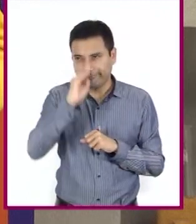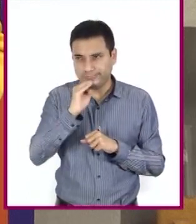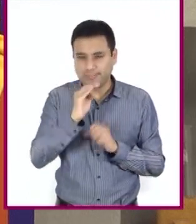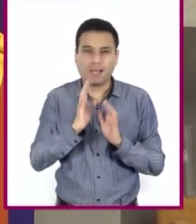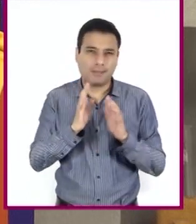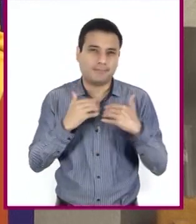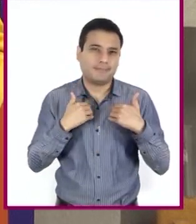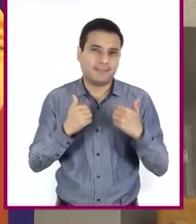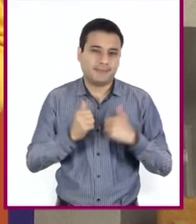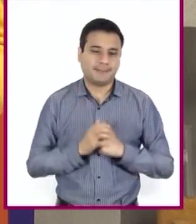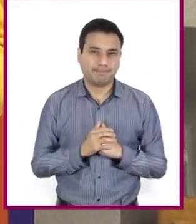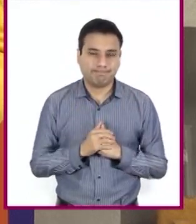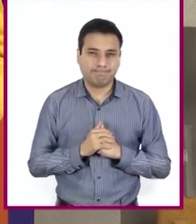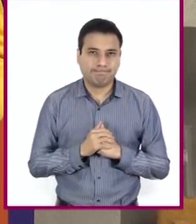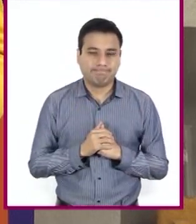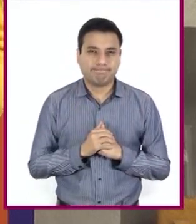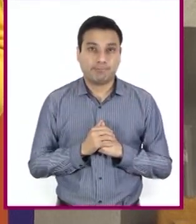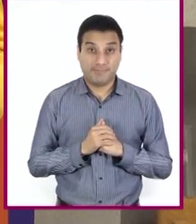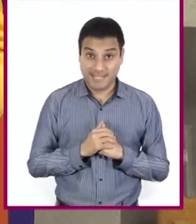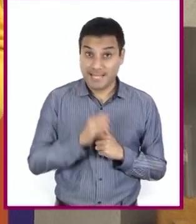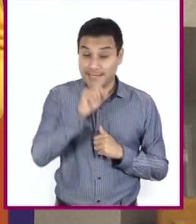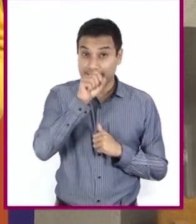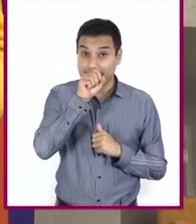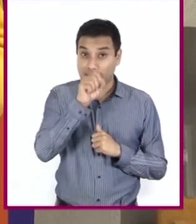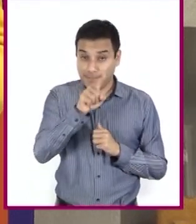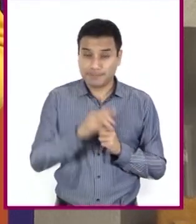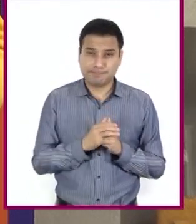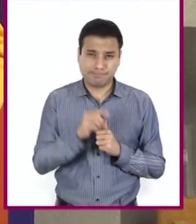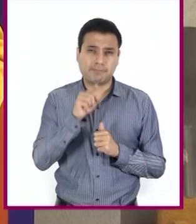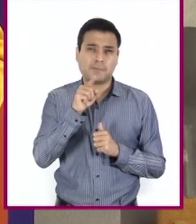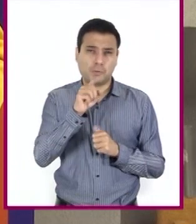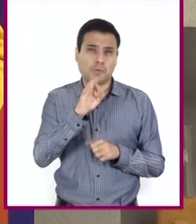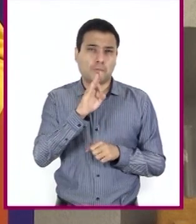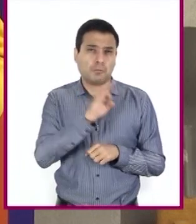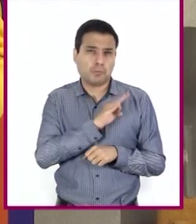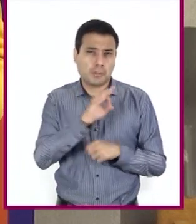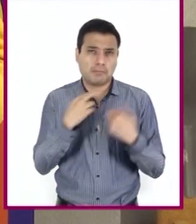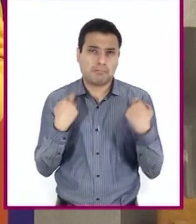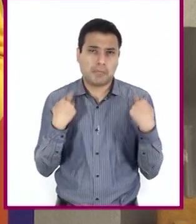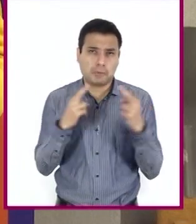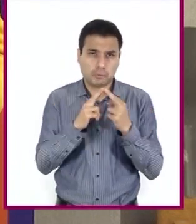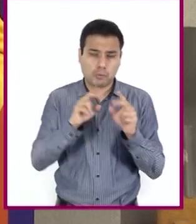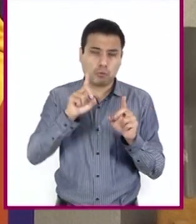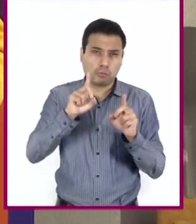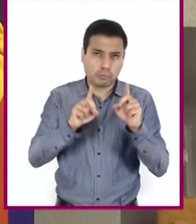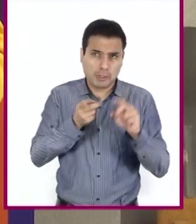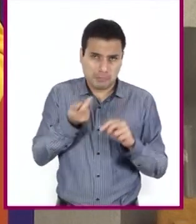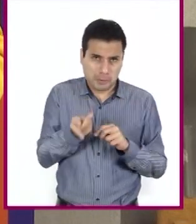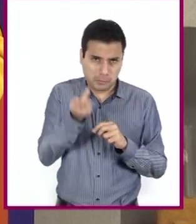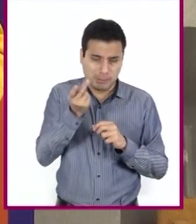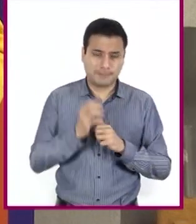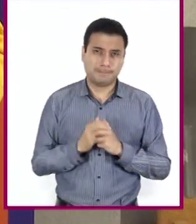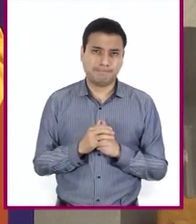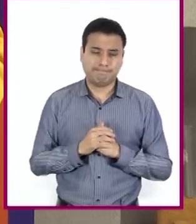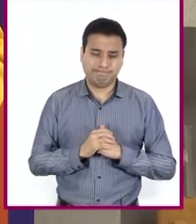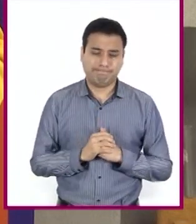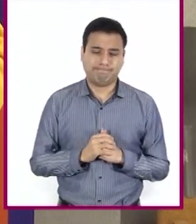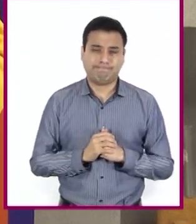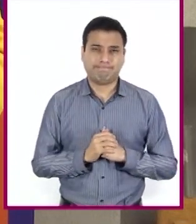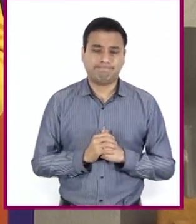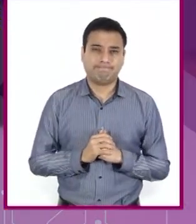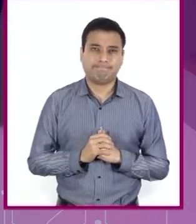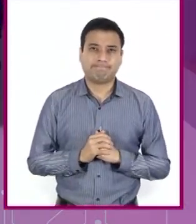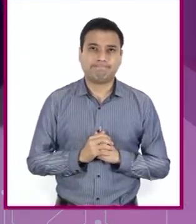en la sesión como reto. Además, los pueden consultar con su maestra o maestro de la asignatura de Ciencias